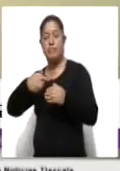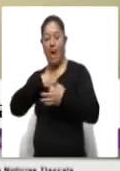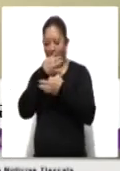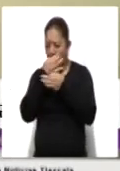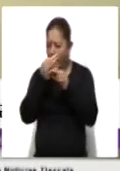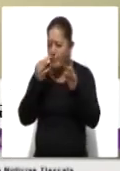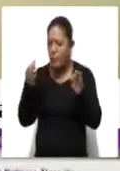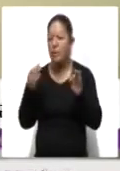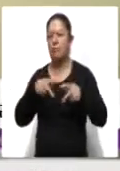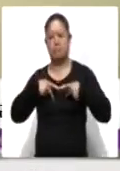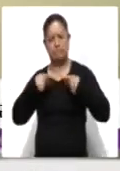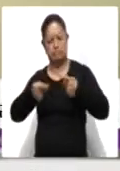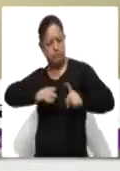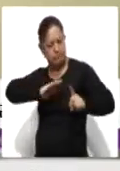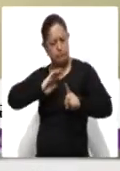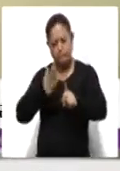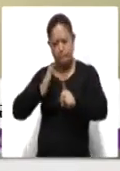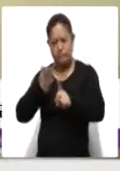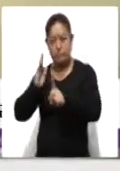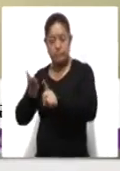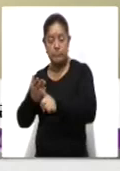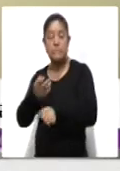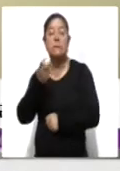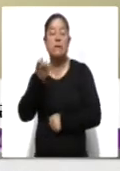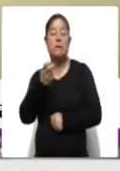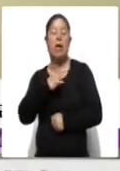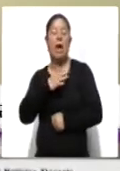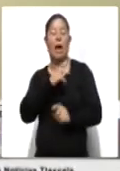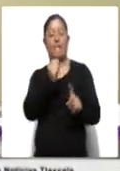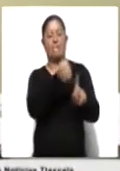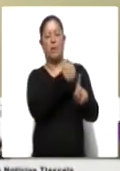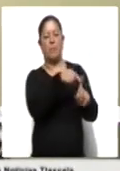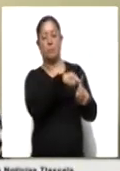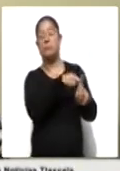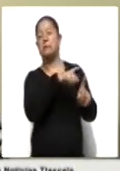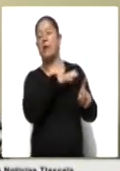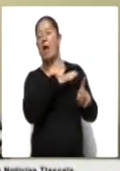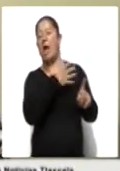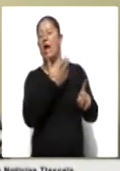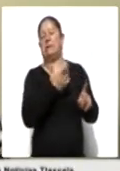estas omisiones que nos dañan y que dañan también a otras personas.